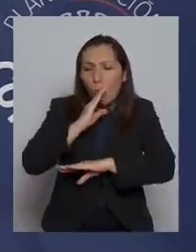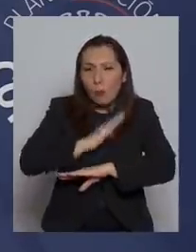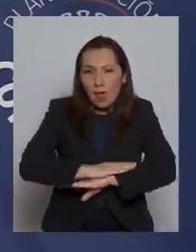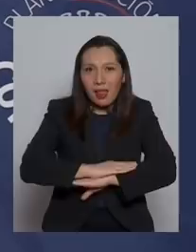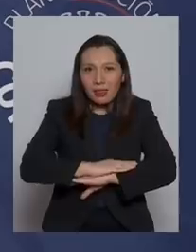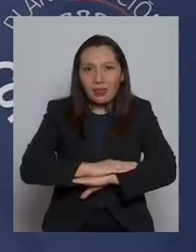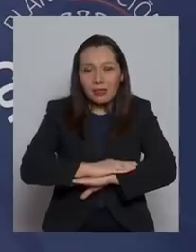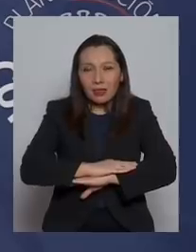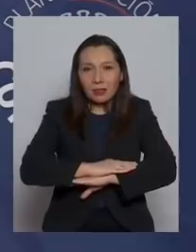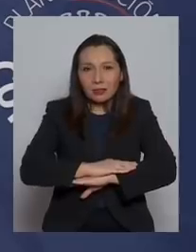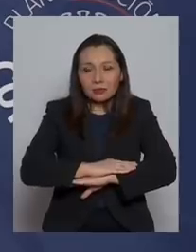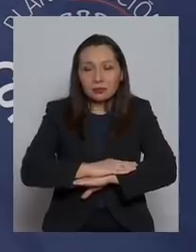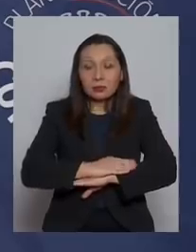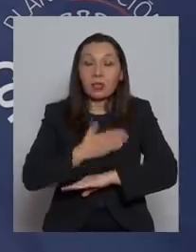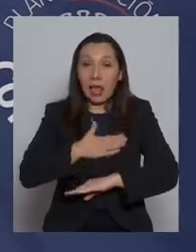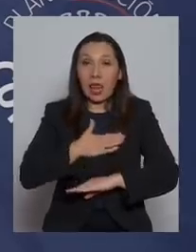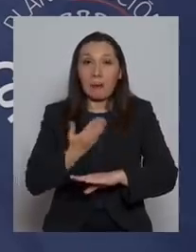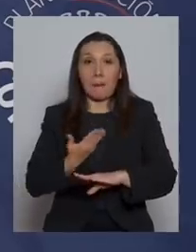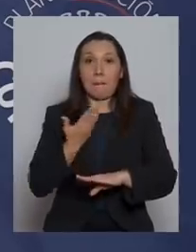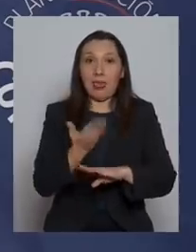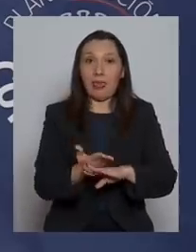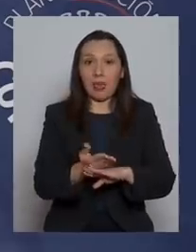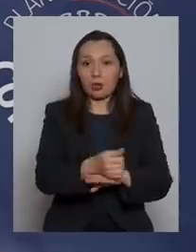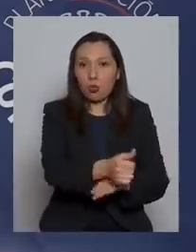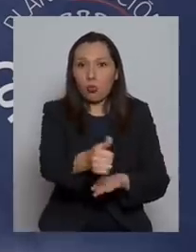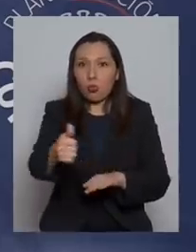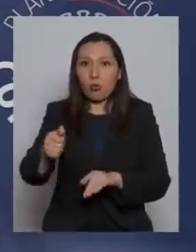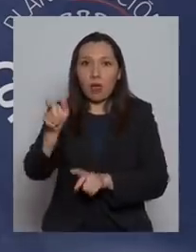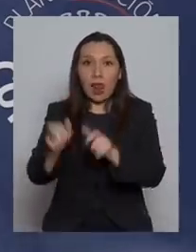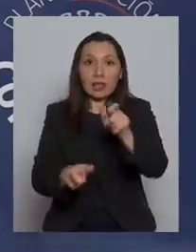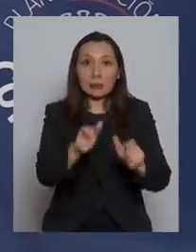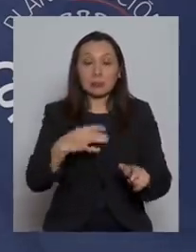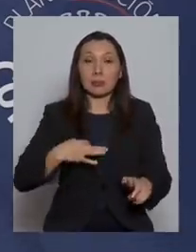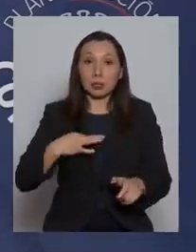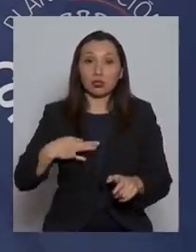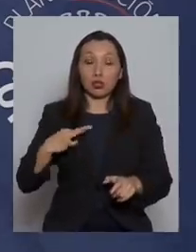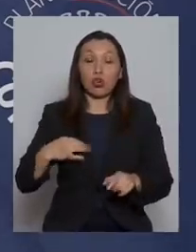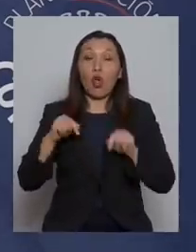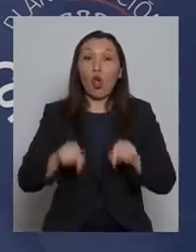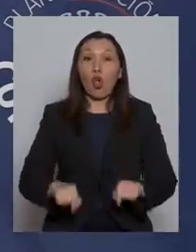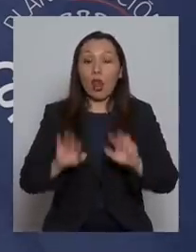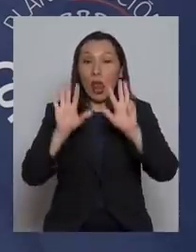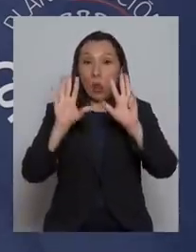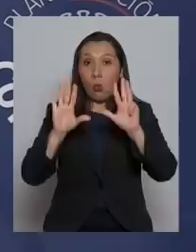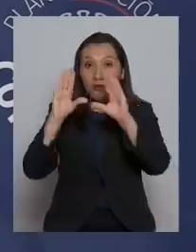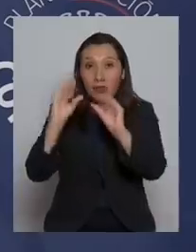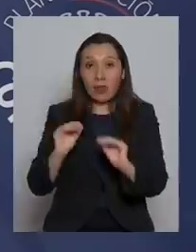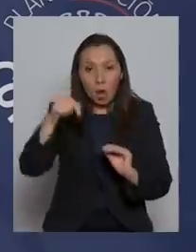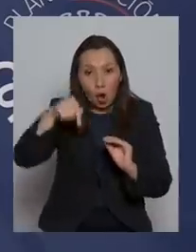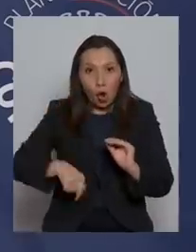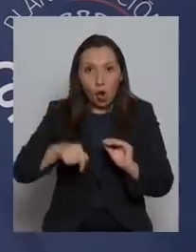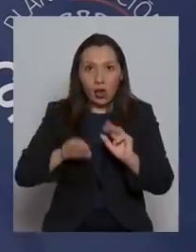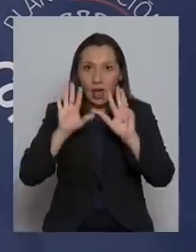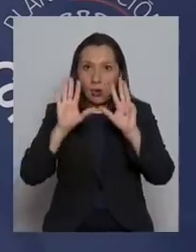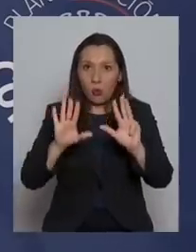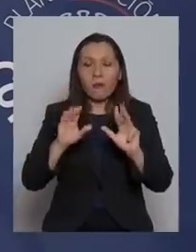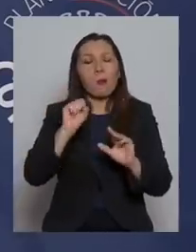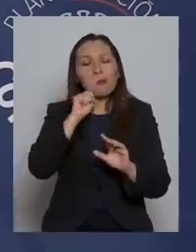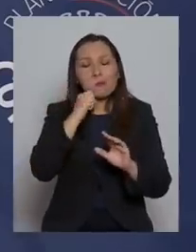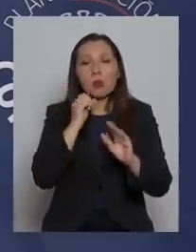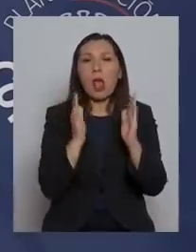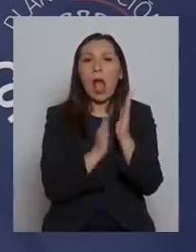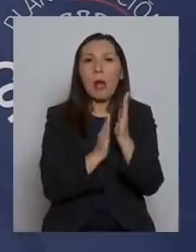humildemente queremos pedir a toda la ciudadanía que hoy día a las 9 de la noche el